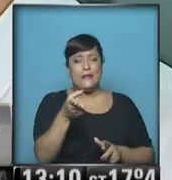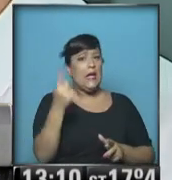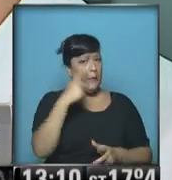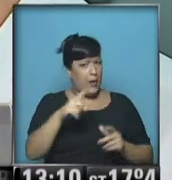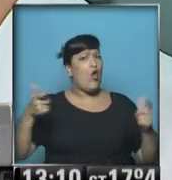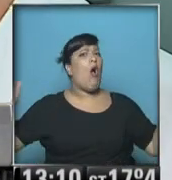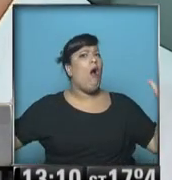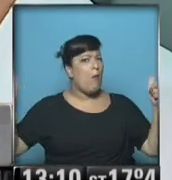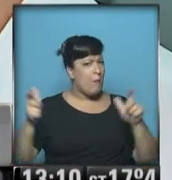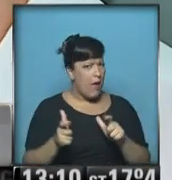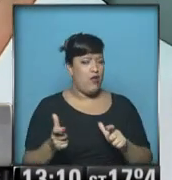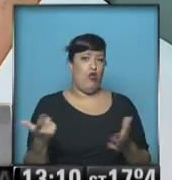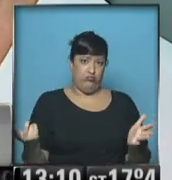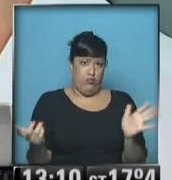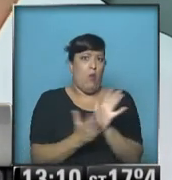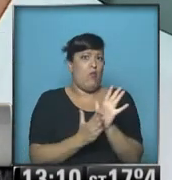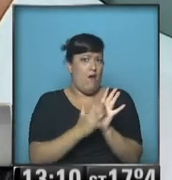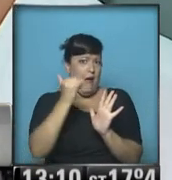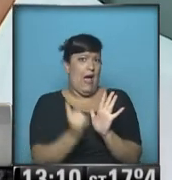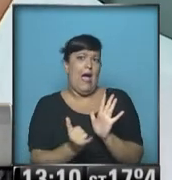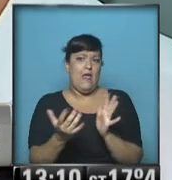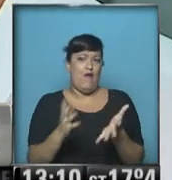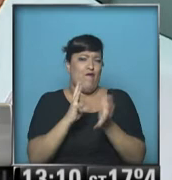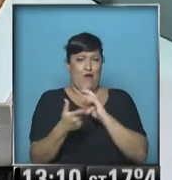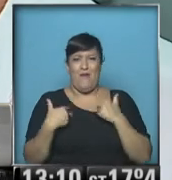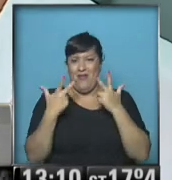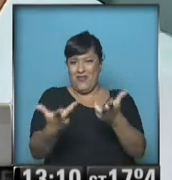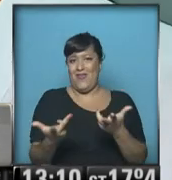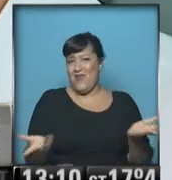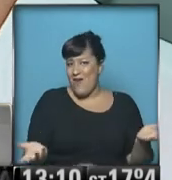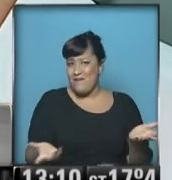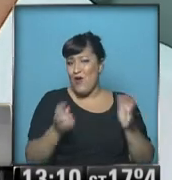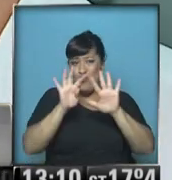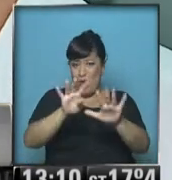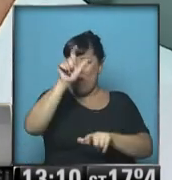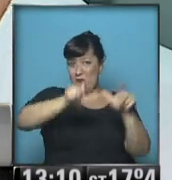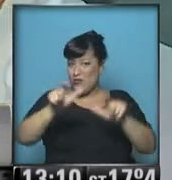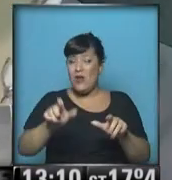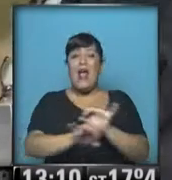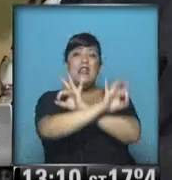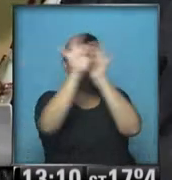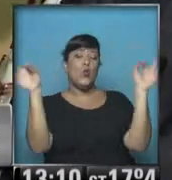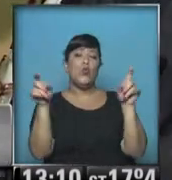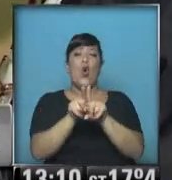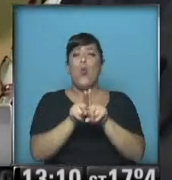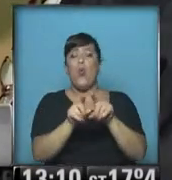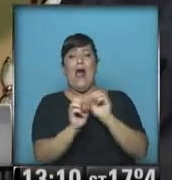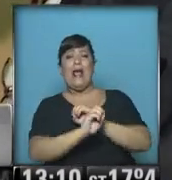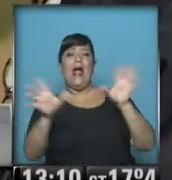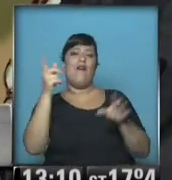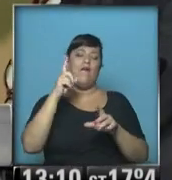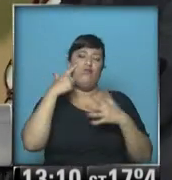bastante. De hecho, lo demuestran las estadísticas que acabo de mencionarte y ningún caso de los corchazos